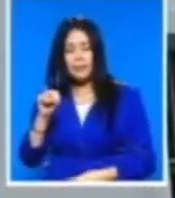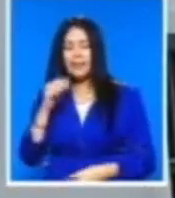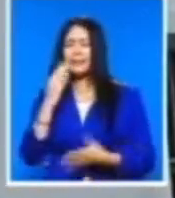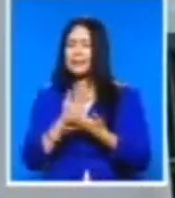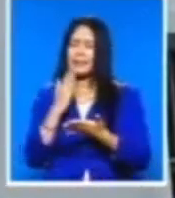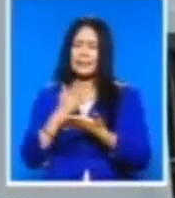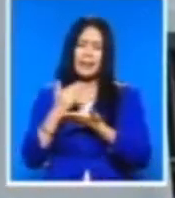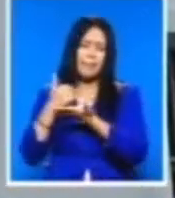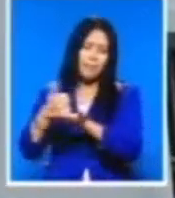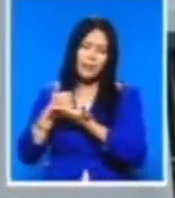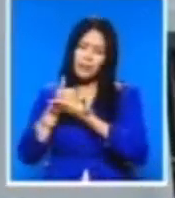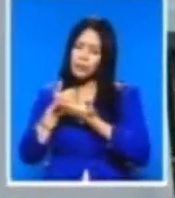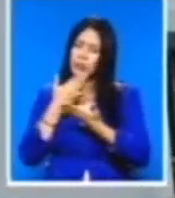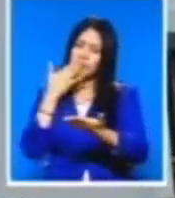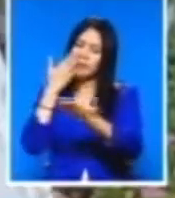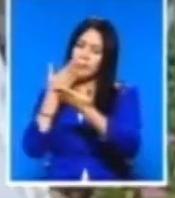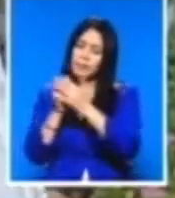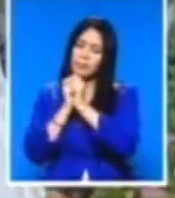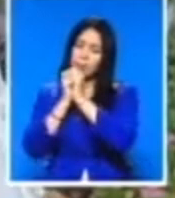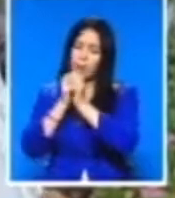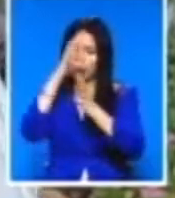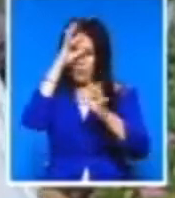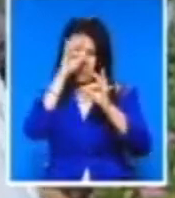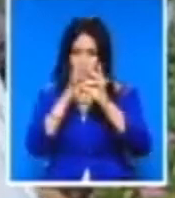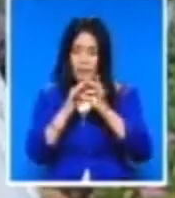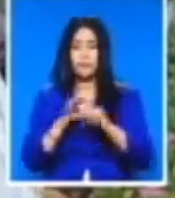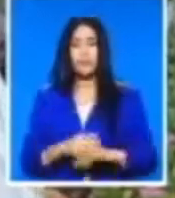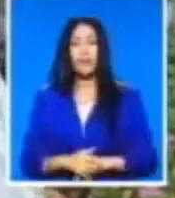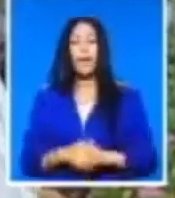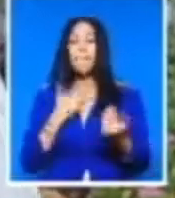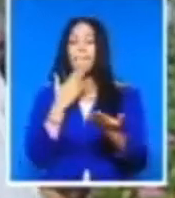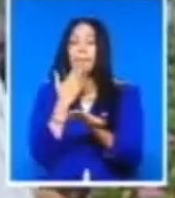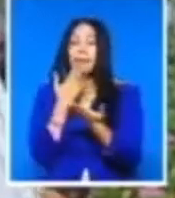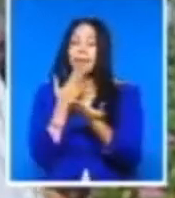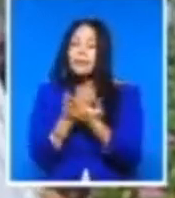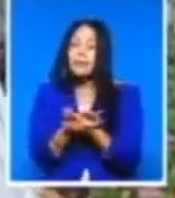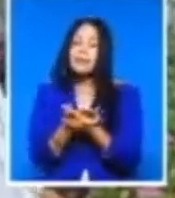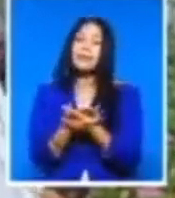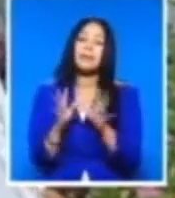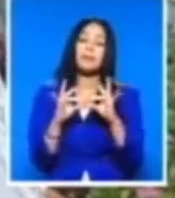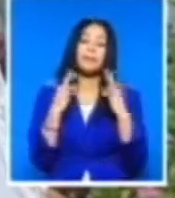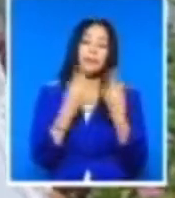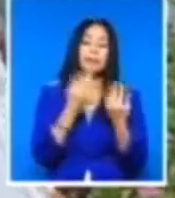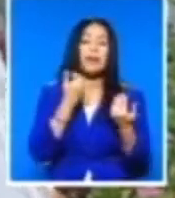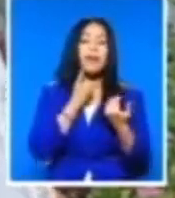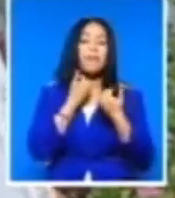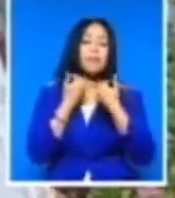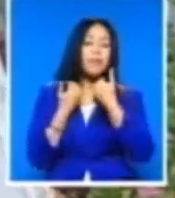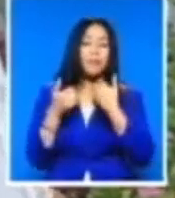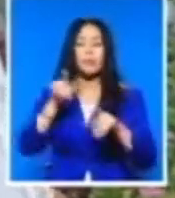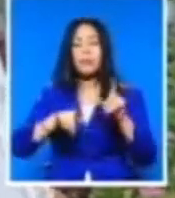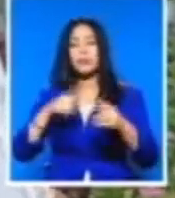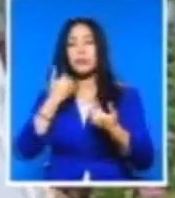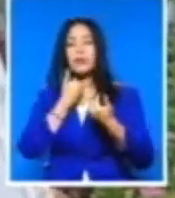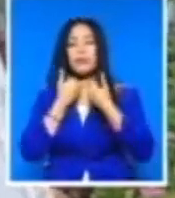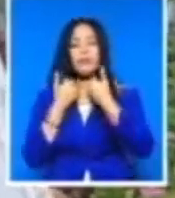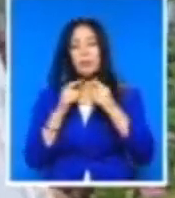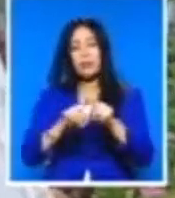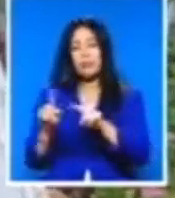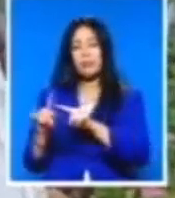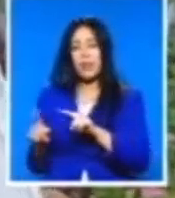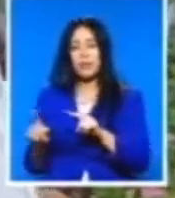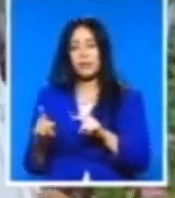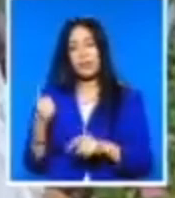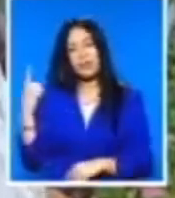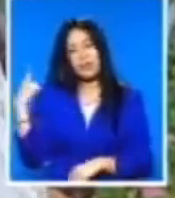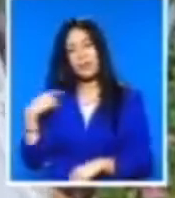pedimos con fe. Bueno, a pedirle por mis familiares enfermos, por todos los enfermos, y bueno, porque tengamos una